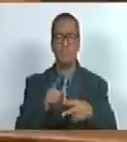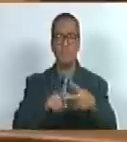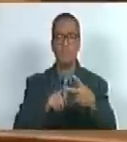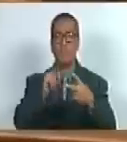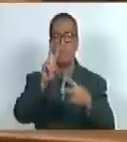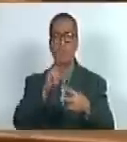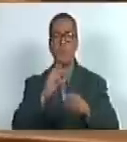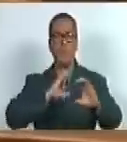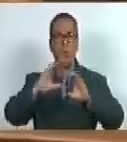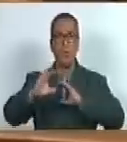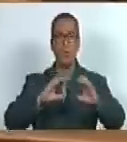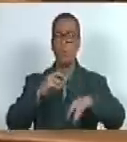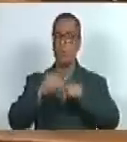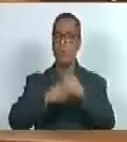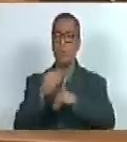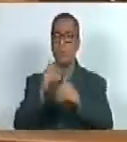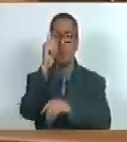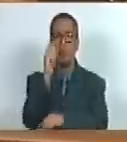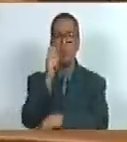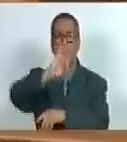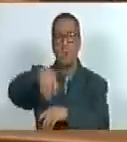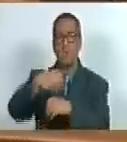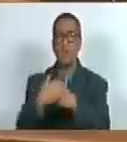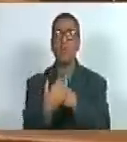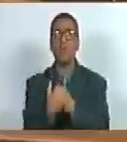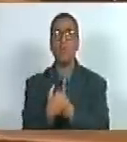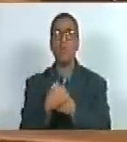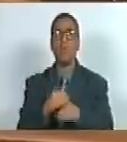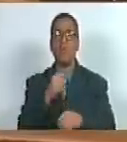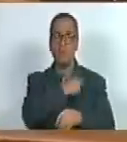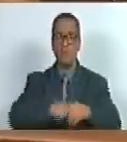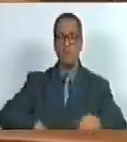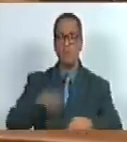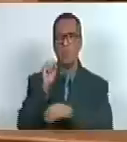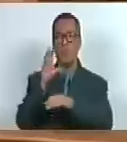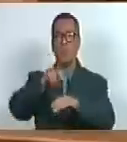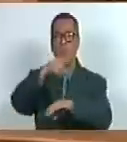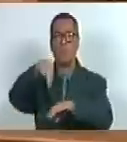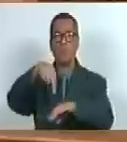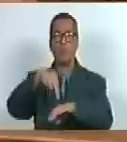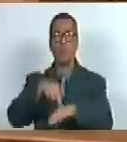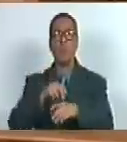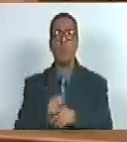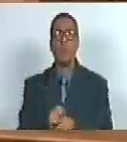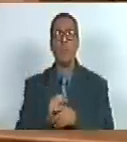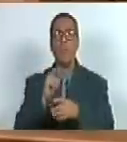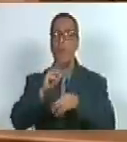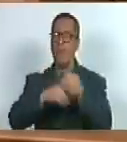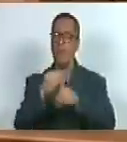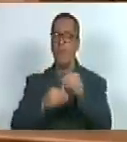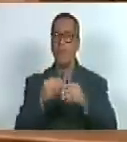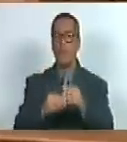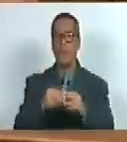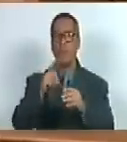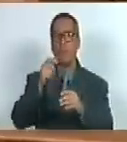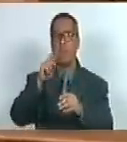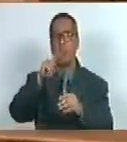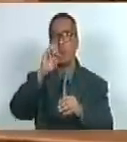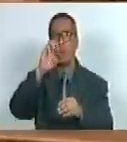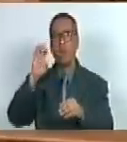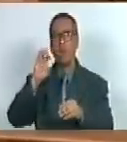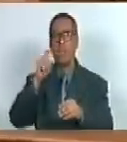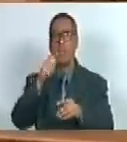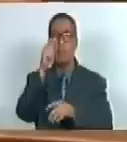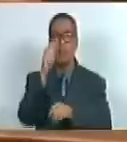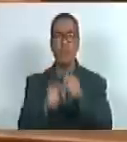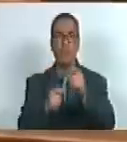comunicación dirigida al diputado Jorge Rodríguez Gómez presidente de la asamblea nacional suscrita por el ciudadano Tarek William Sack